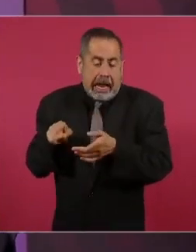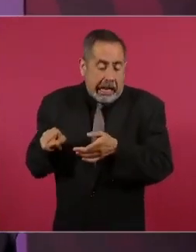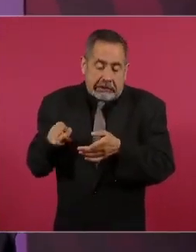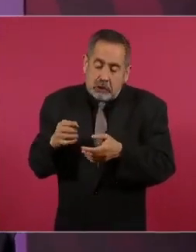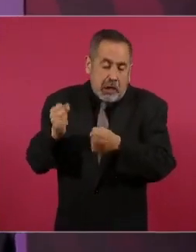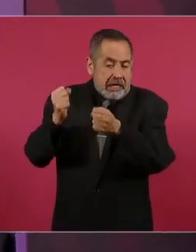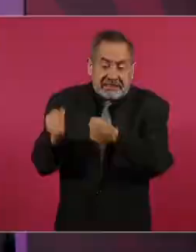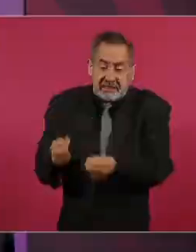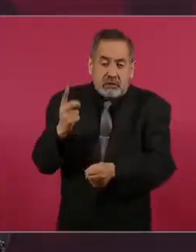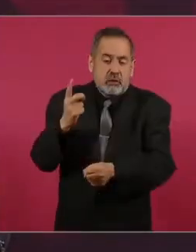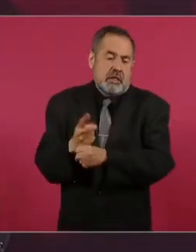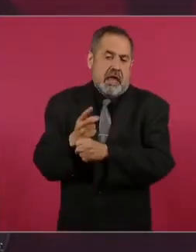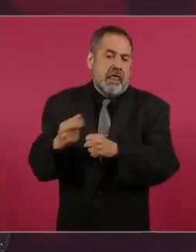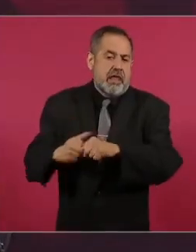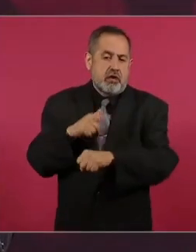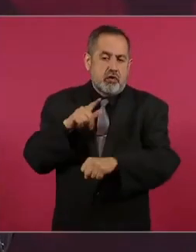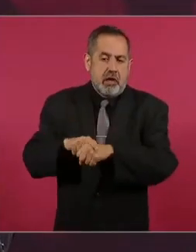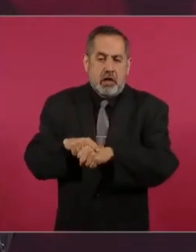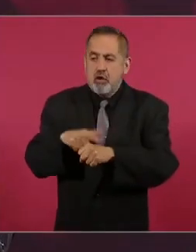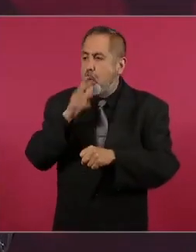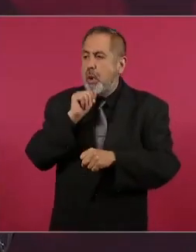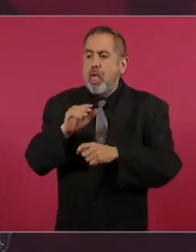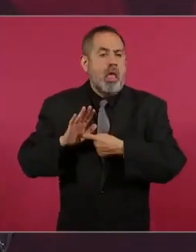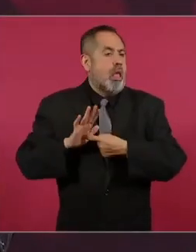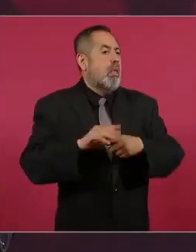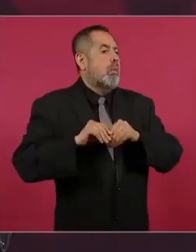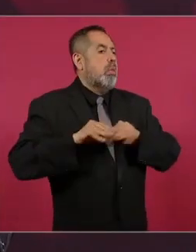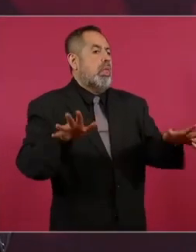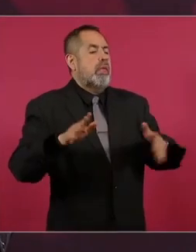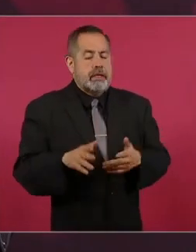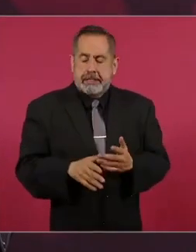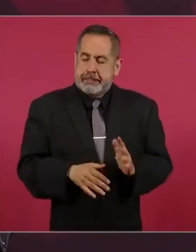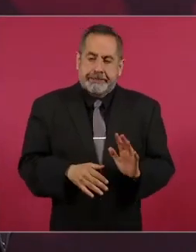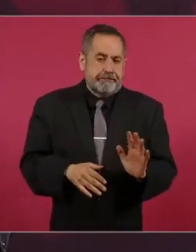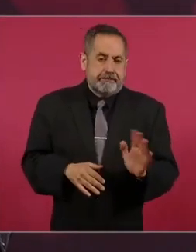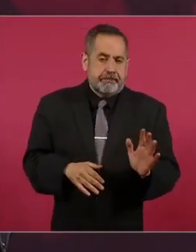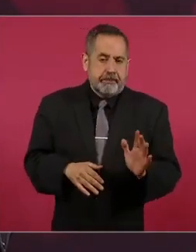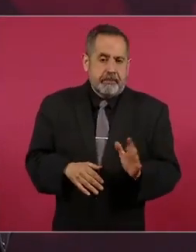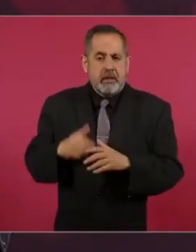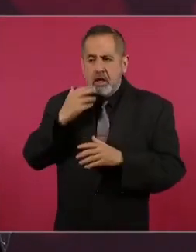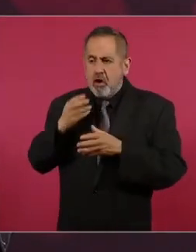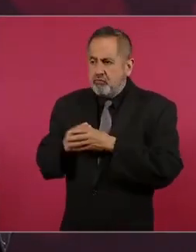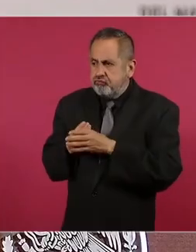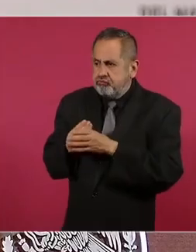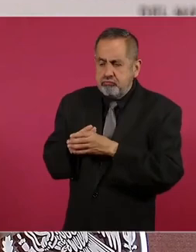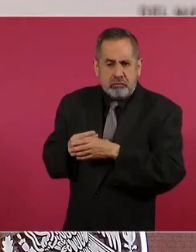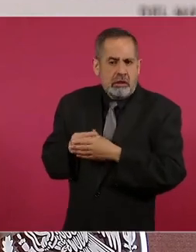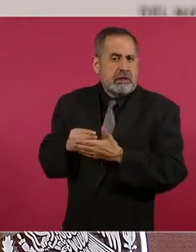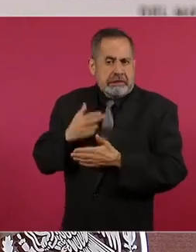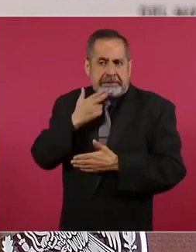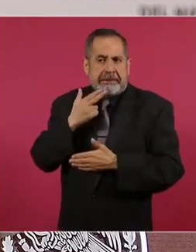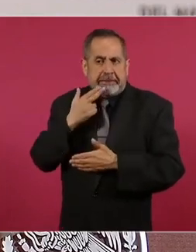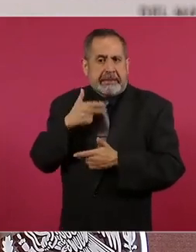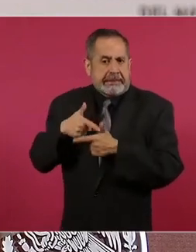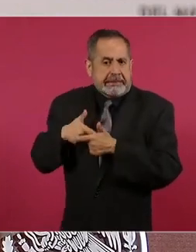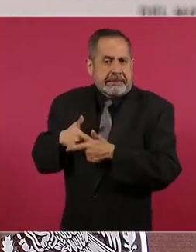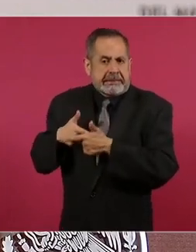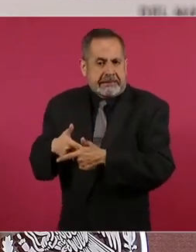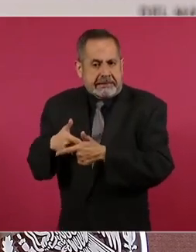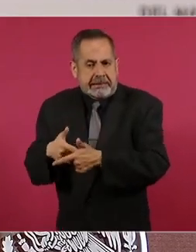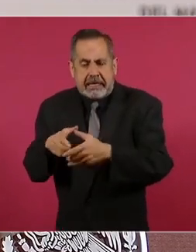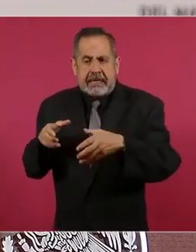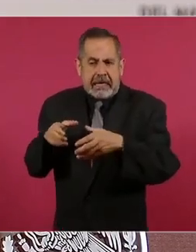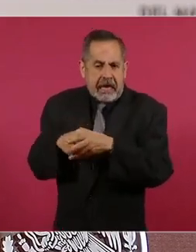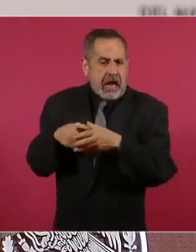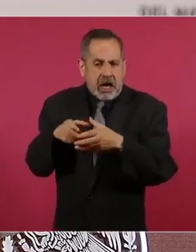nacional. No podemos hacer eso. Queremos que siga funcionando la inteligencia